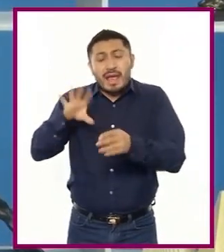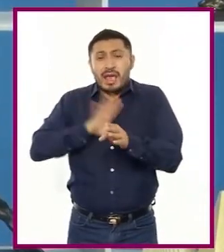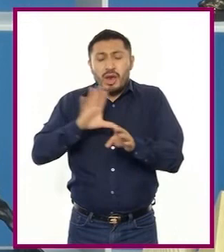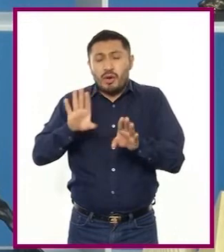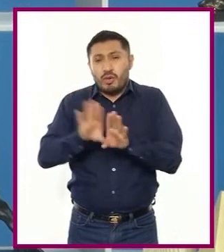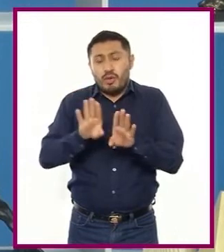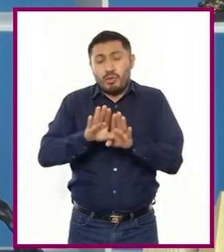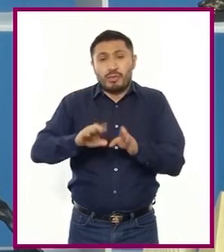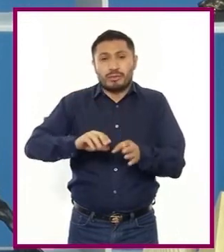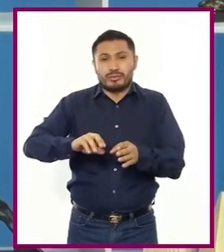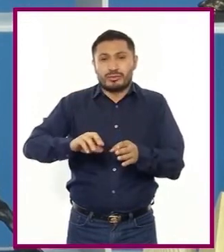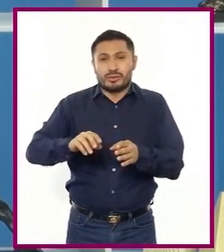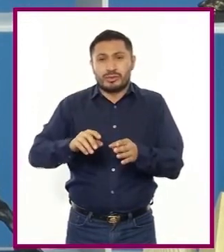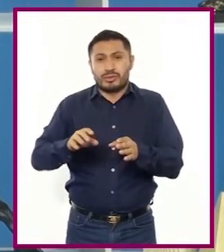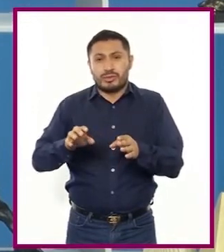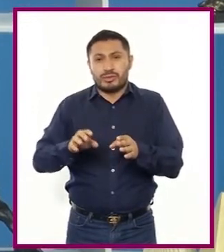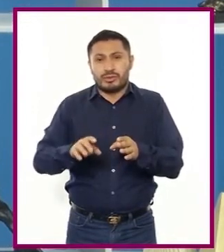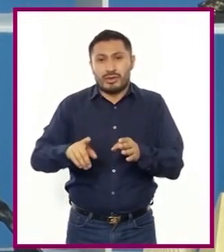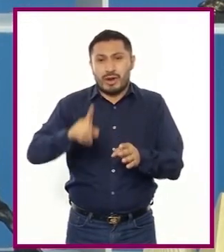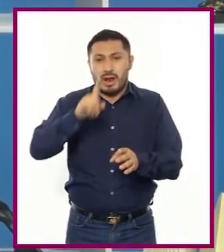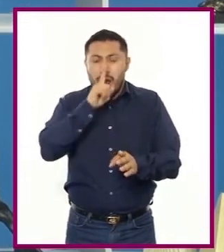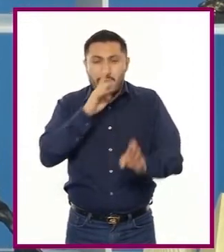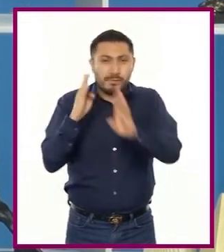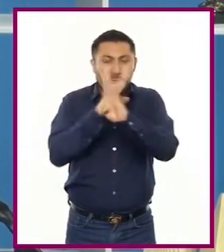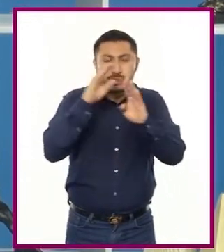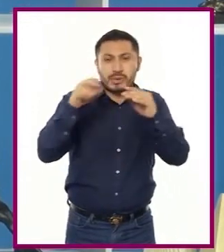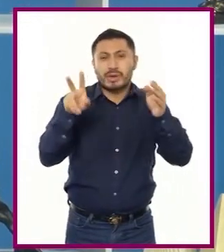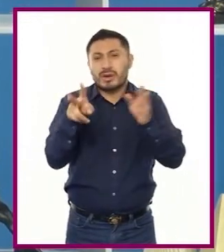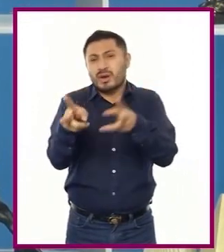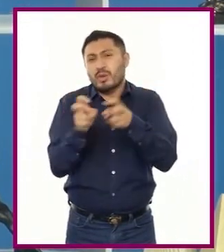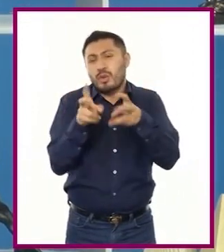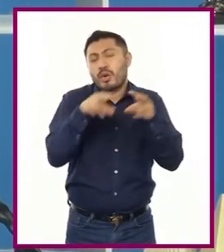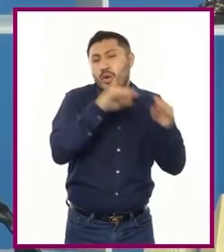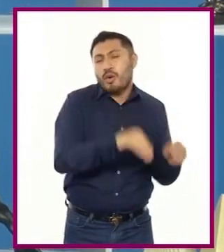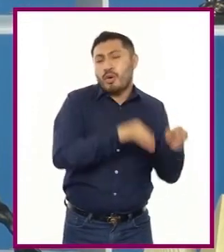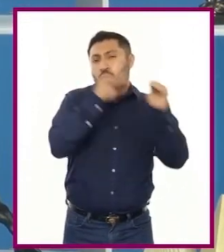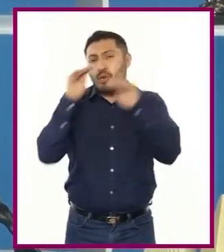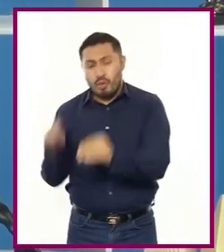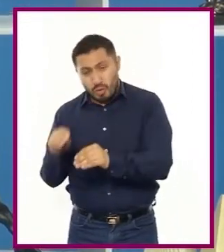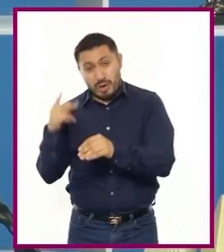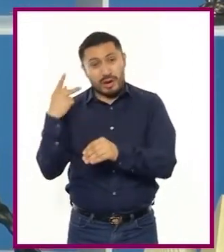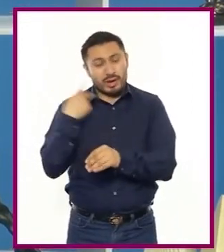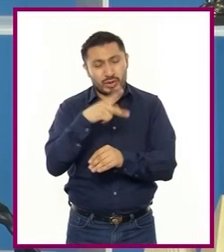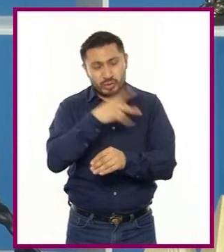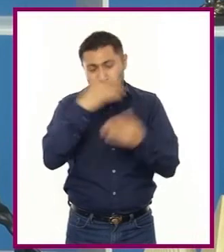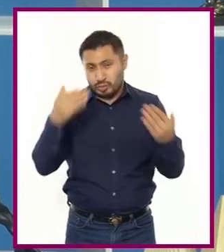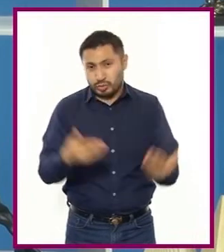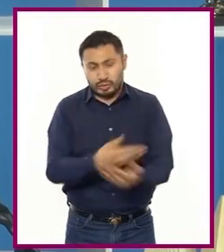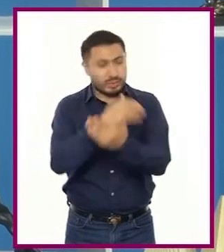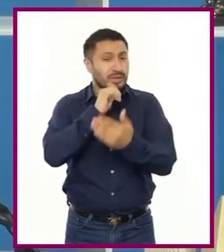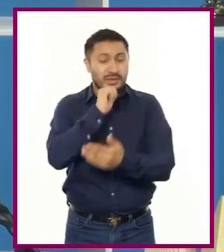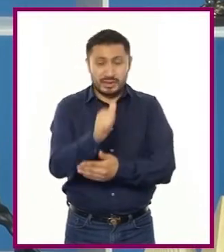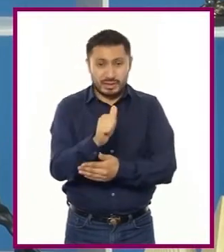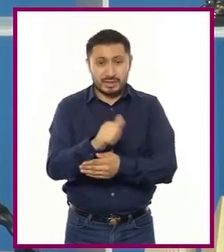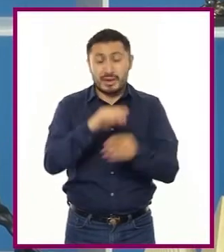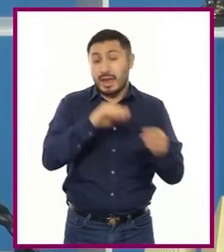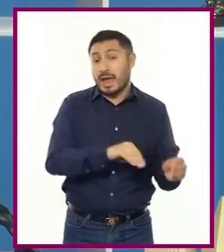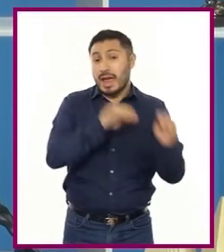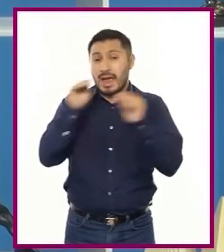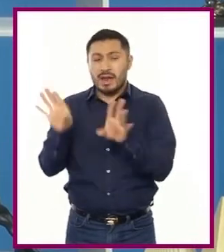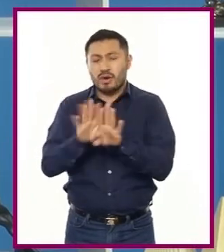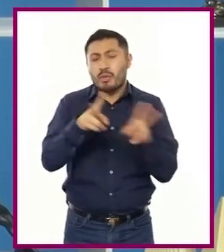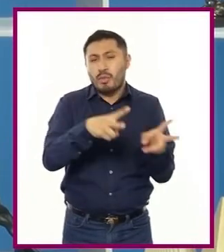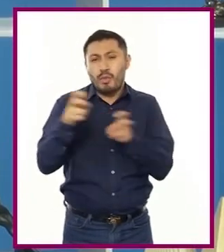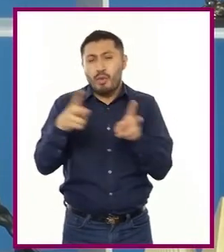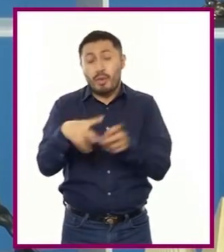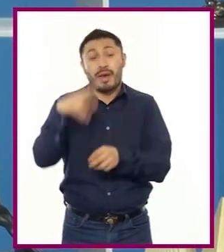trasladados ilegalmente a otro estado del continente americano, distinto al de su residencia habitual, y respetar su